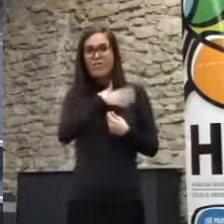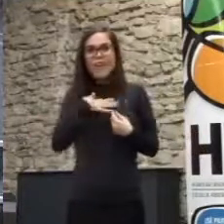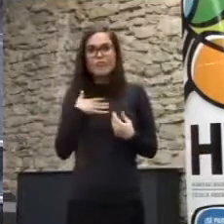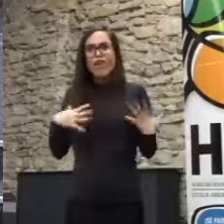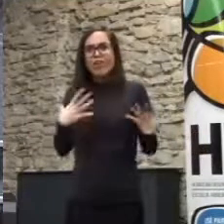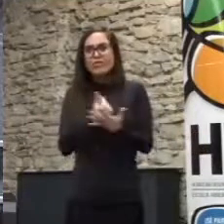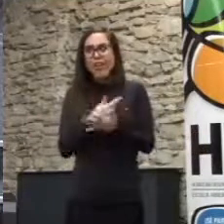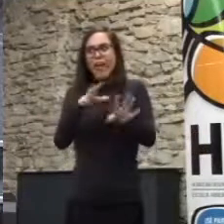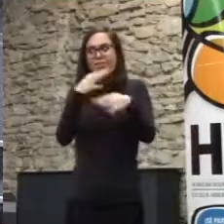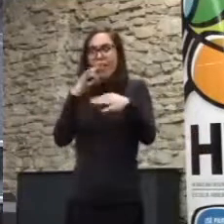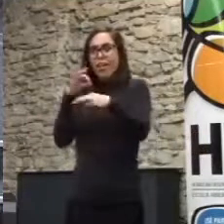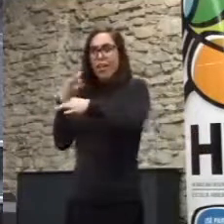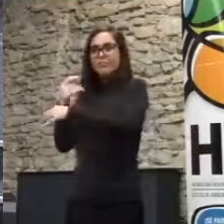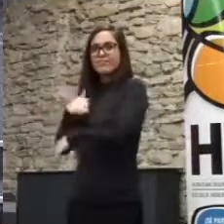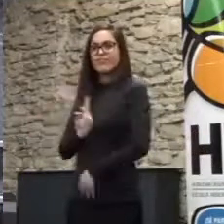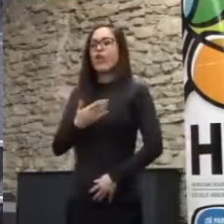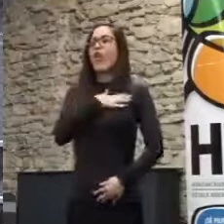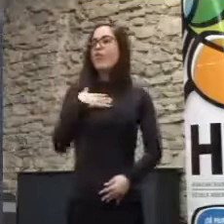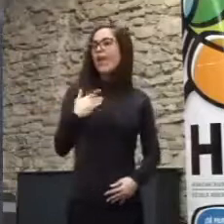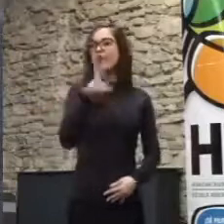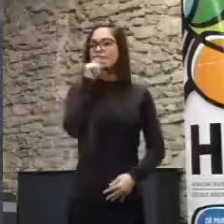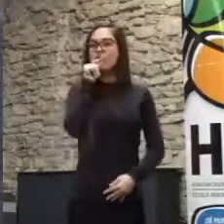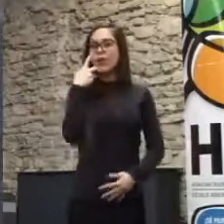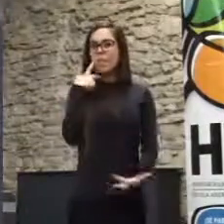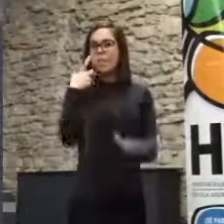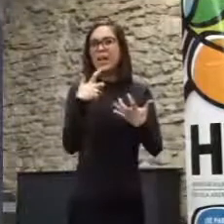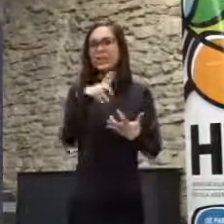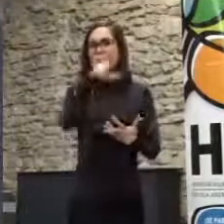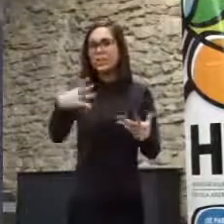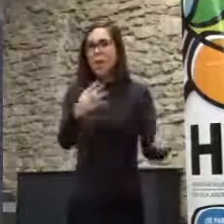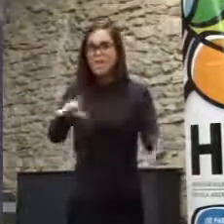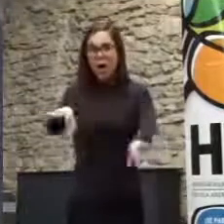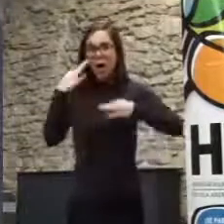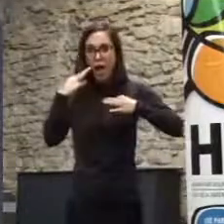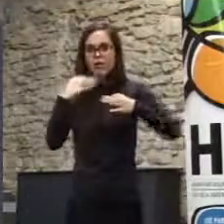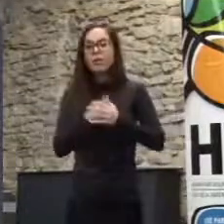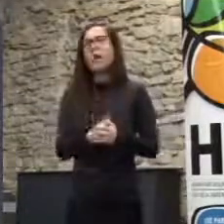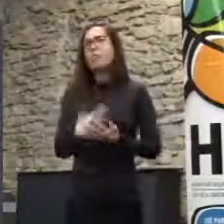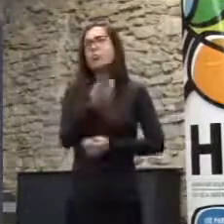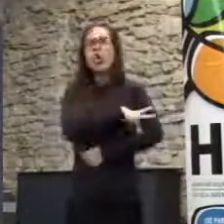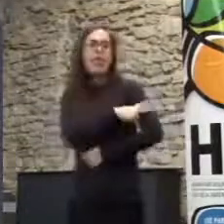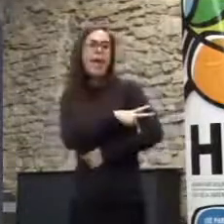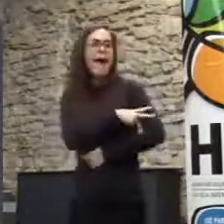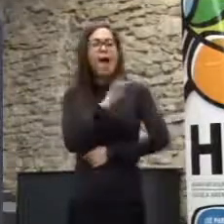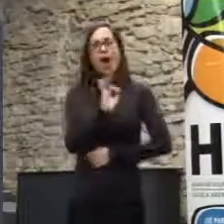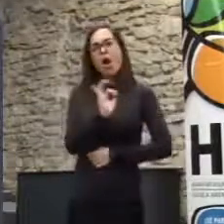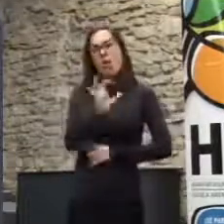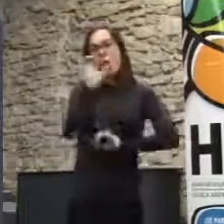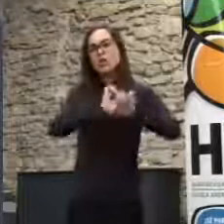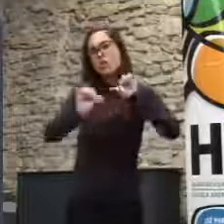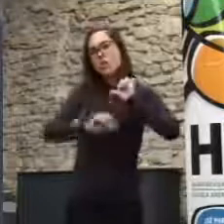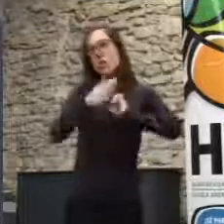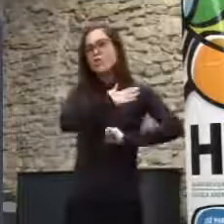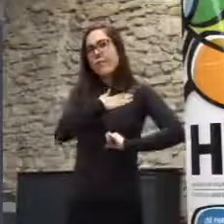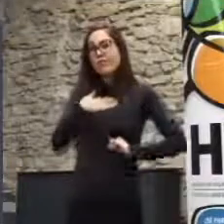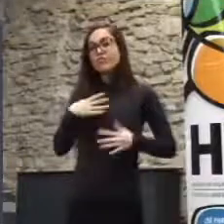en Twitter cuando tuiteo y quiero impactar, el concejal que quiere no sé qué, la asociación que quiere llegar a la ciudadanía,